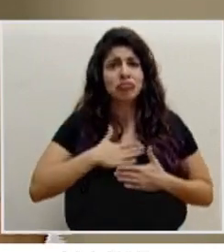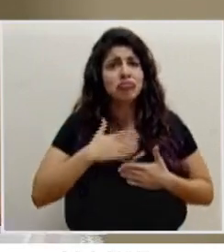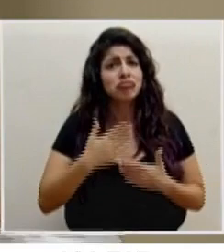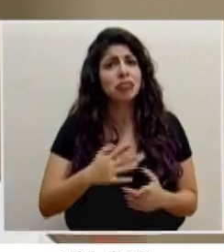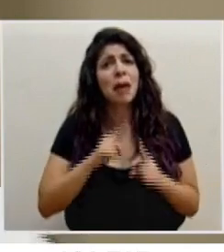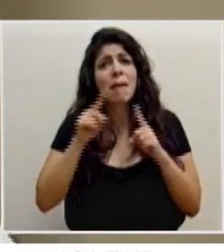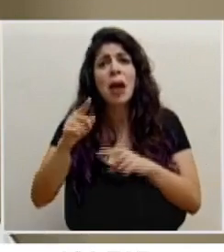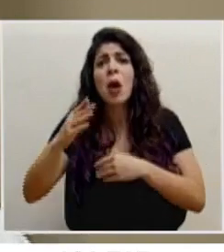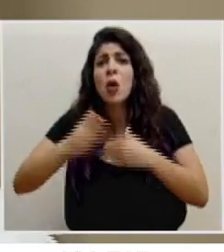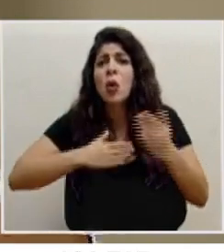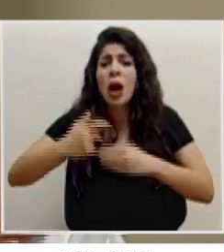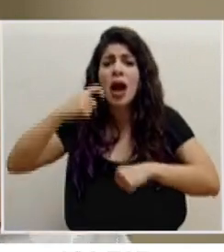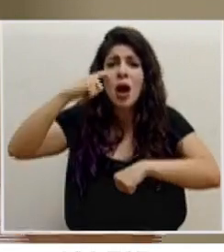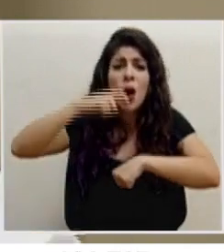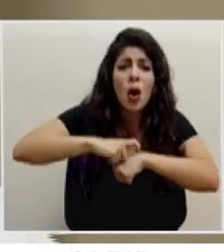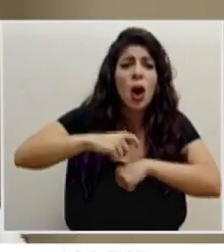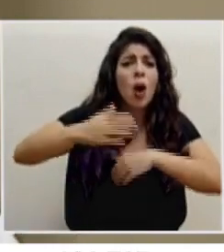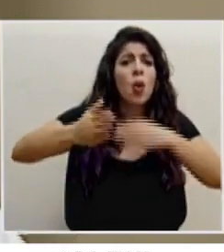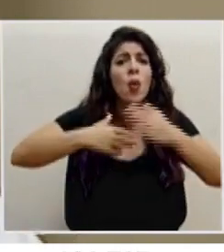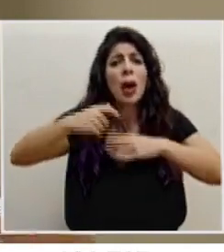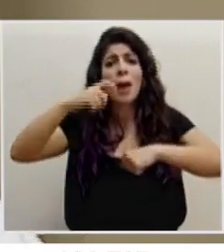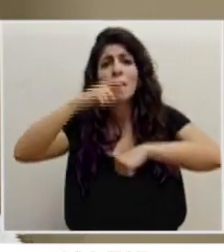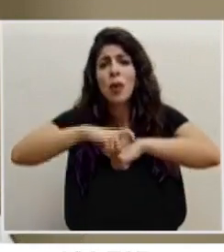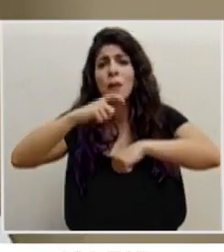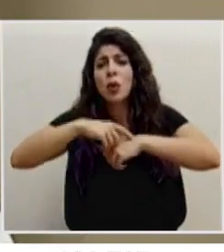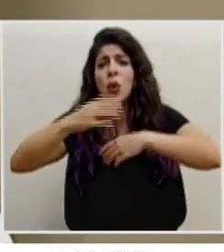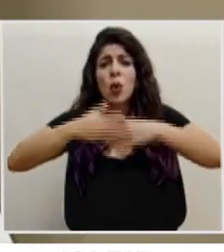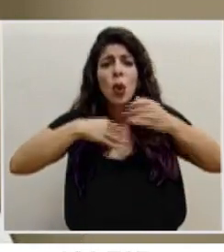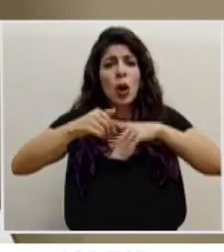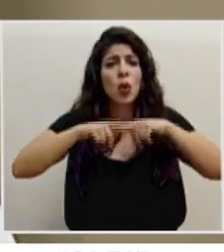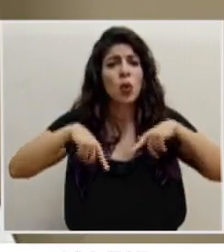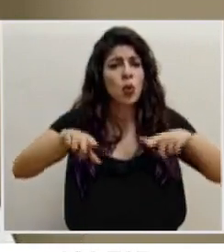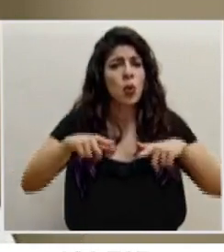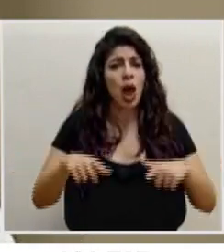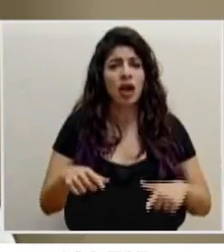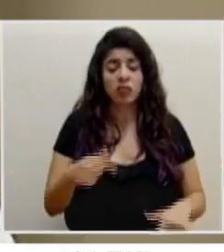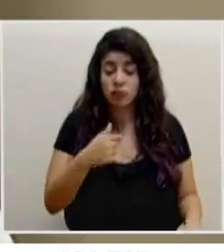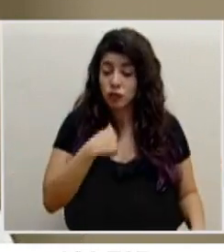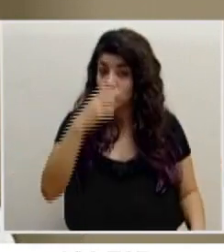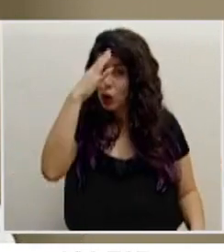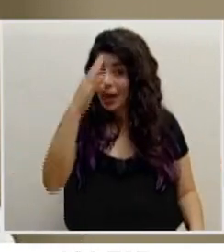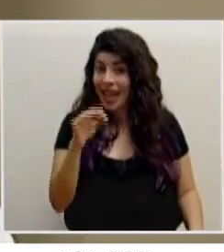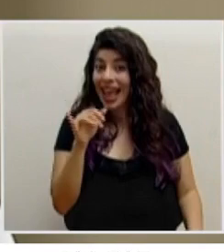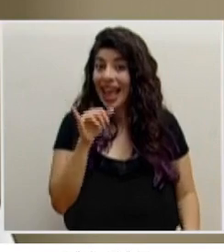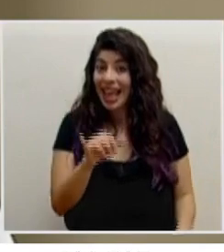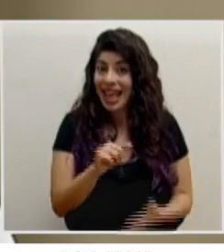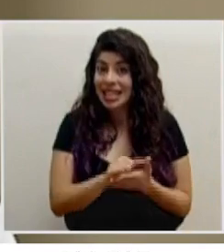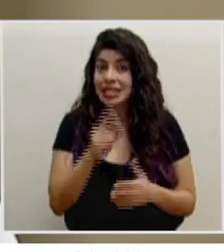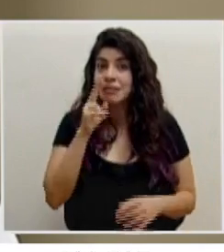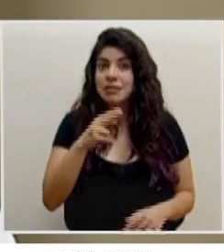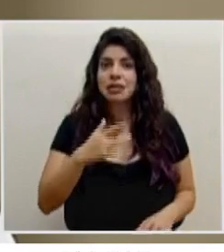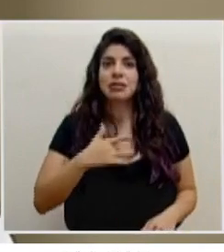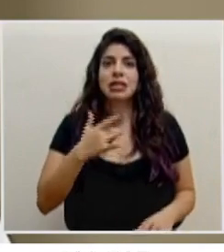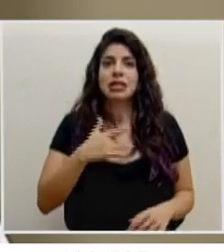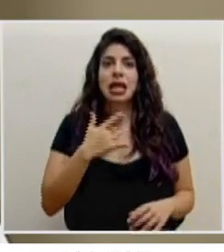ir a la hora que sea, en el momento que sea y al lugar que me toque. Y yo creo que ese es el sentir de la mayoría de las personas, sobre